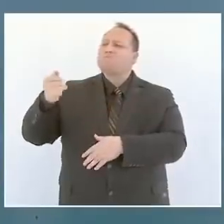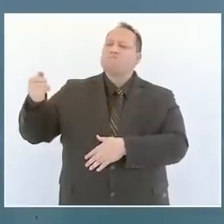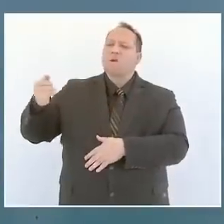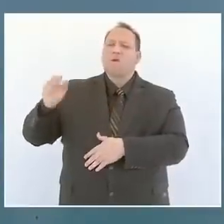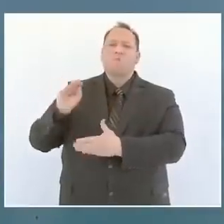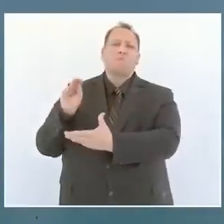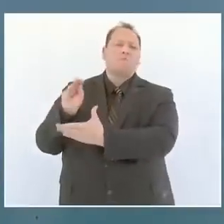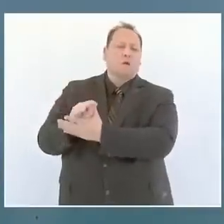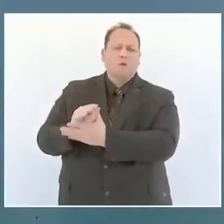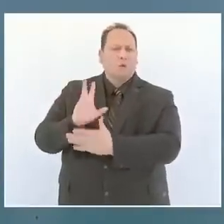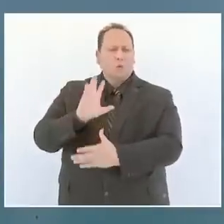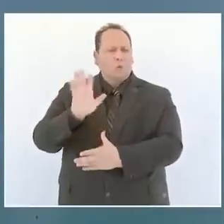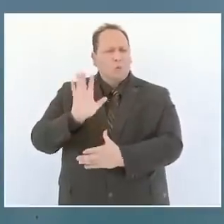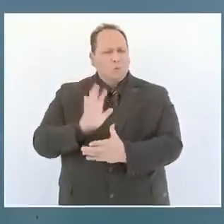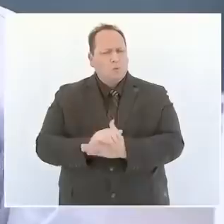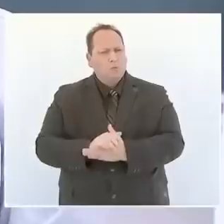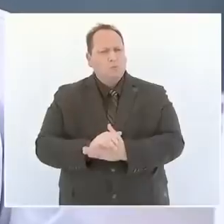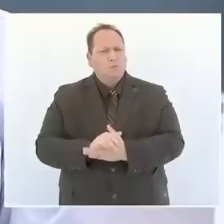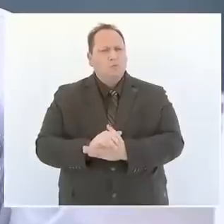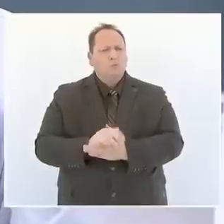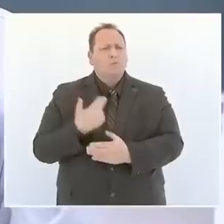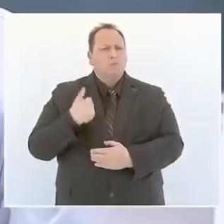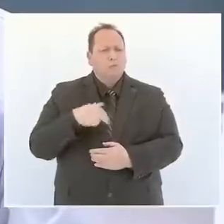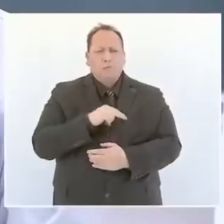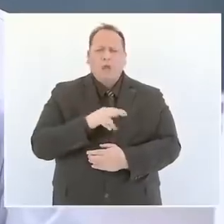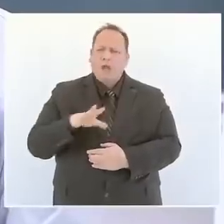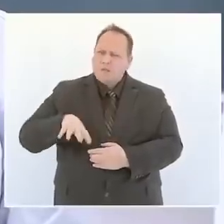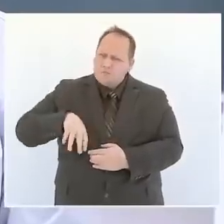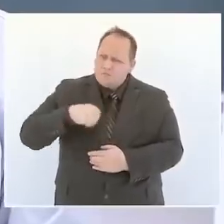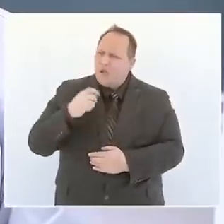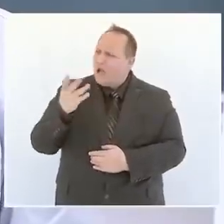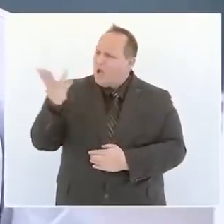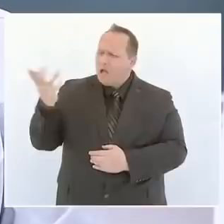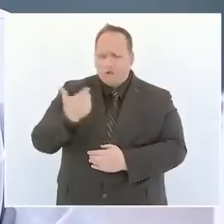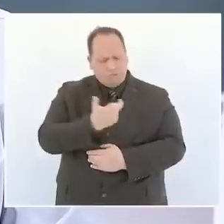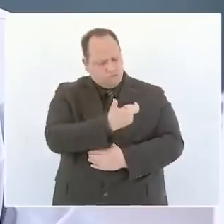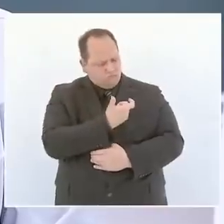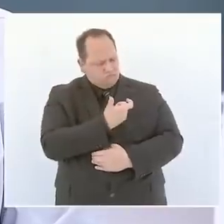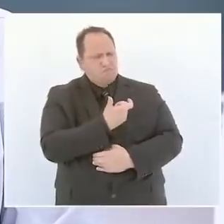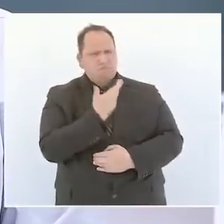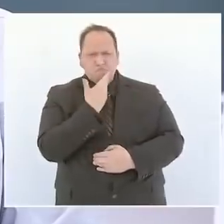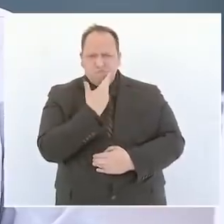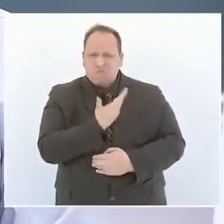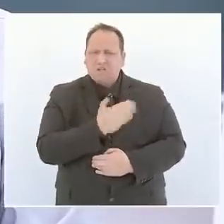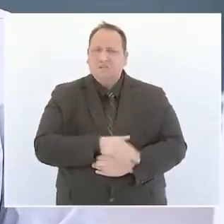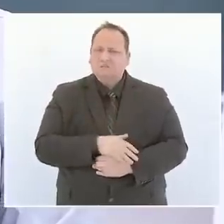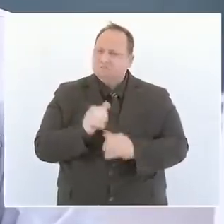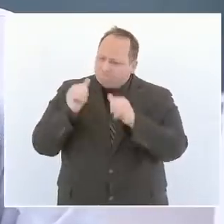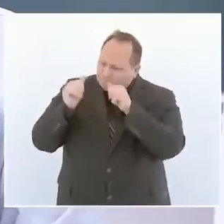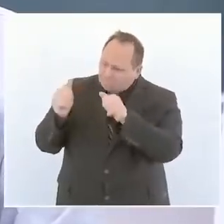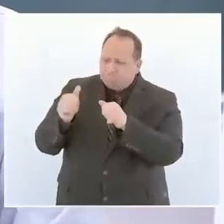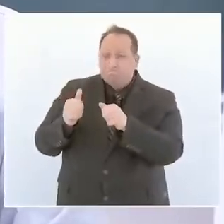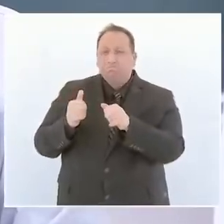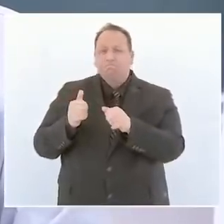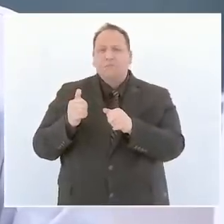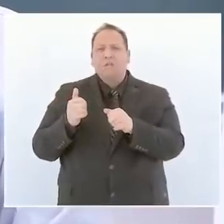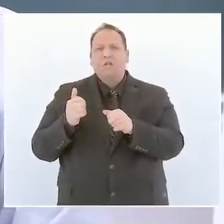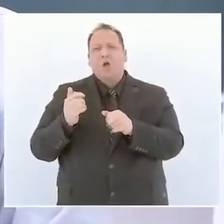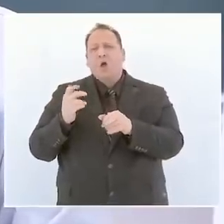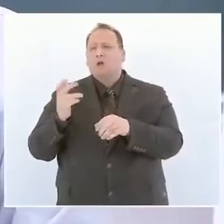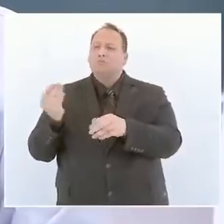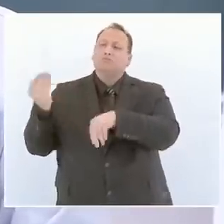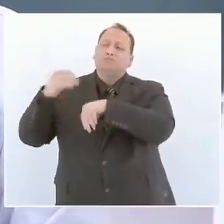vamos a procurar que tengan buenos salarios, que tengan buenas